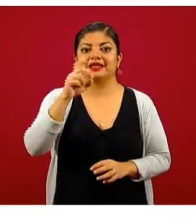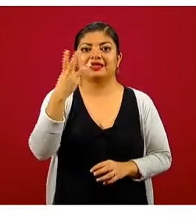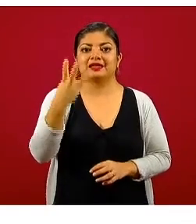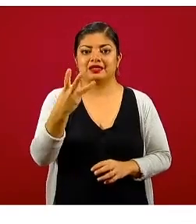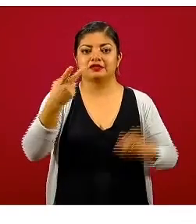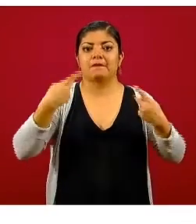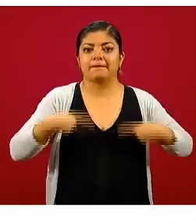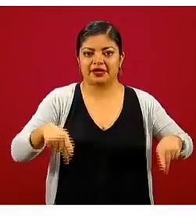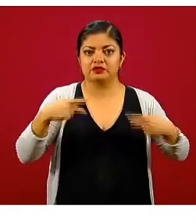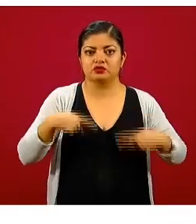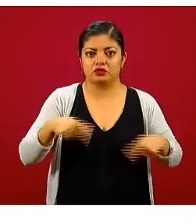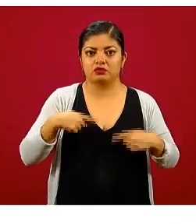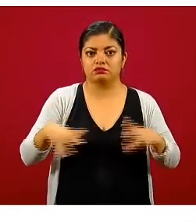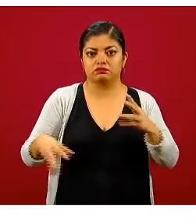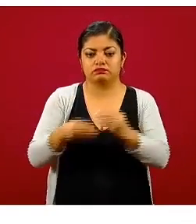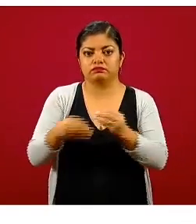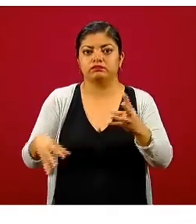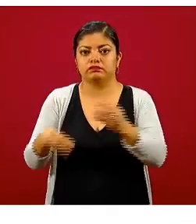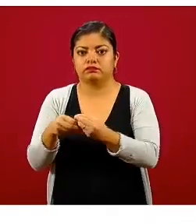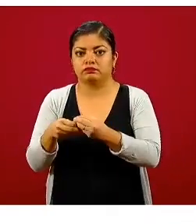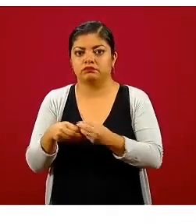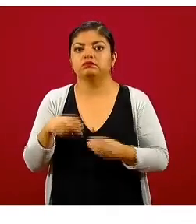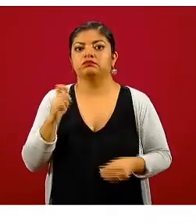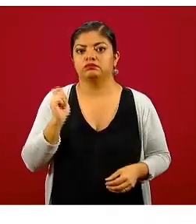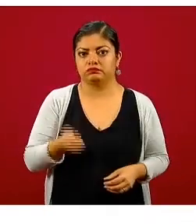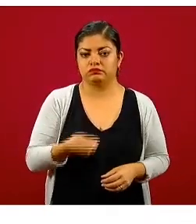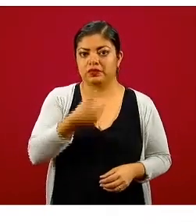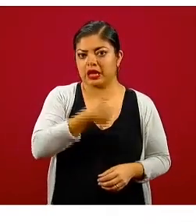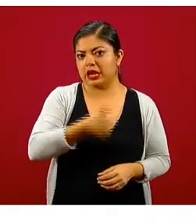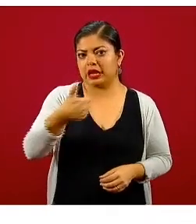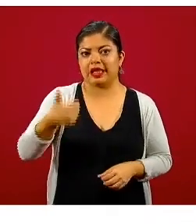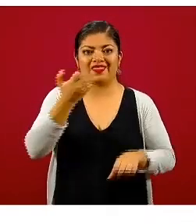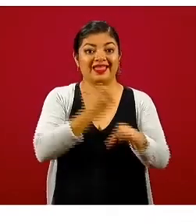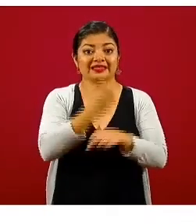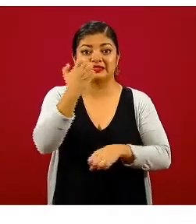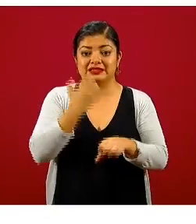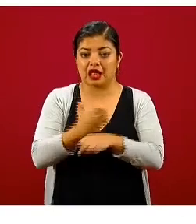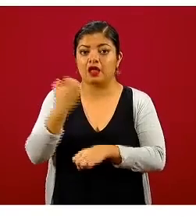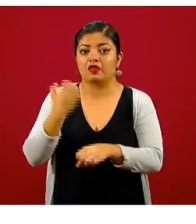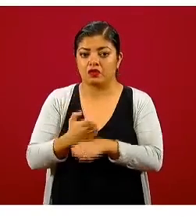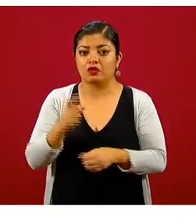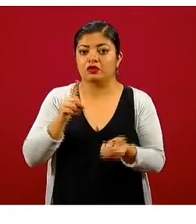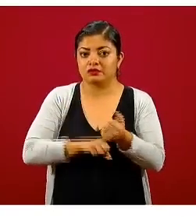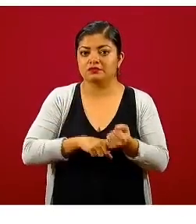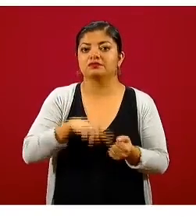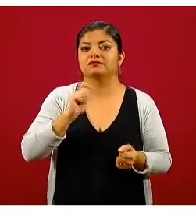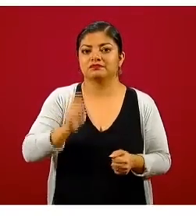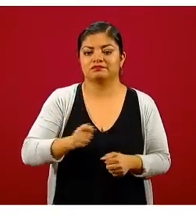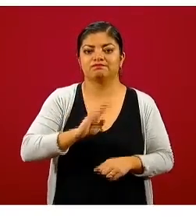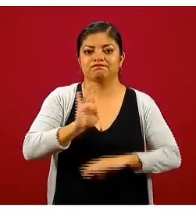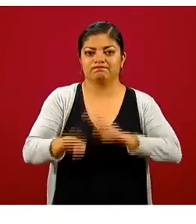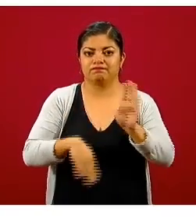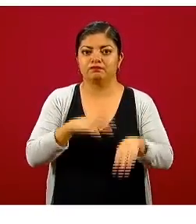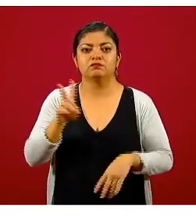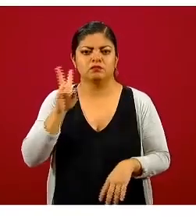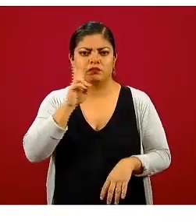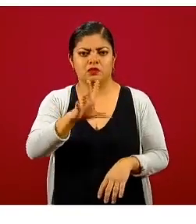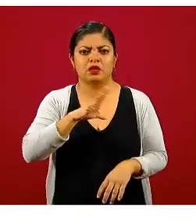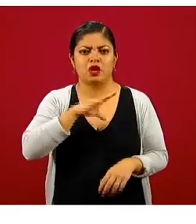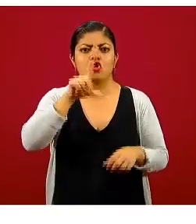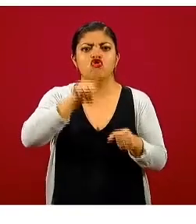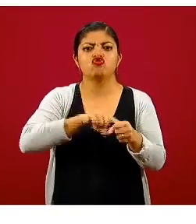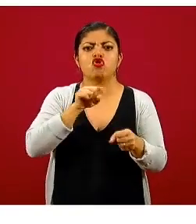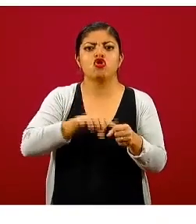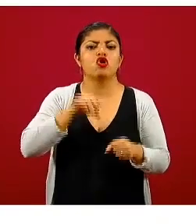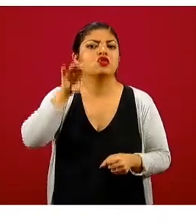7.633, como se han estado acumulando en el tiempo en cada entidad federativa en donde ocurrió la defunción. Y podemos ver en el color